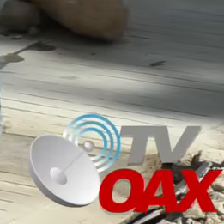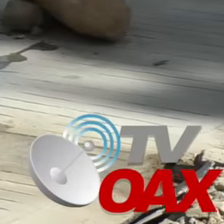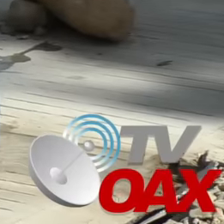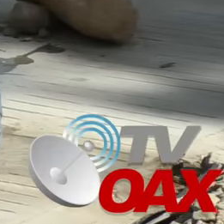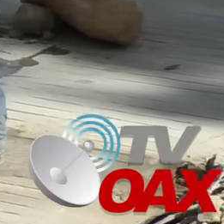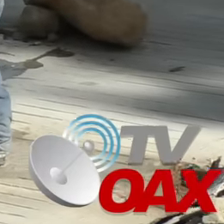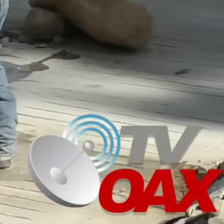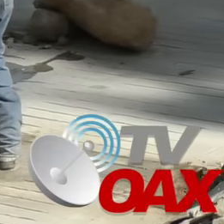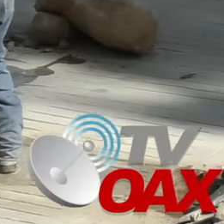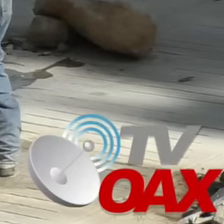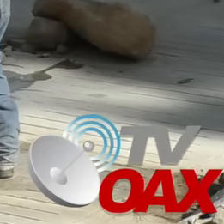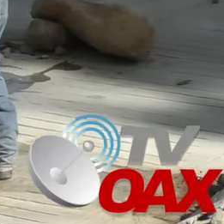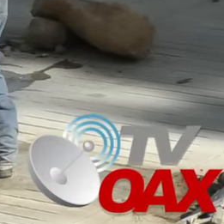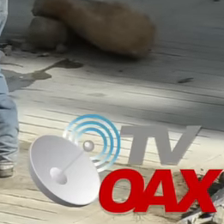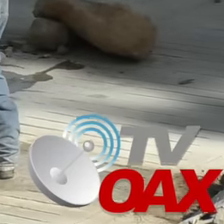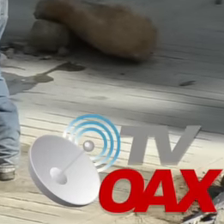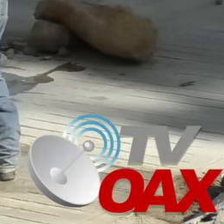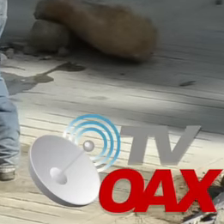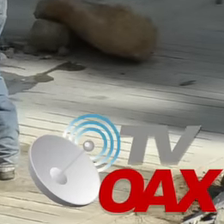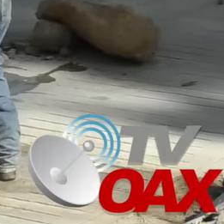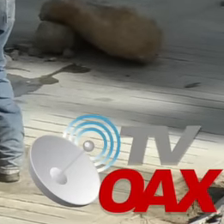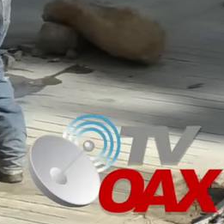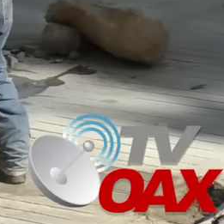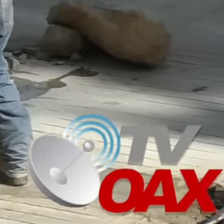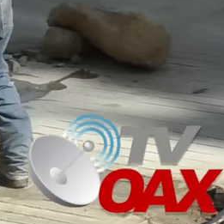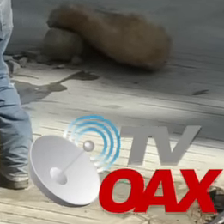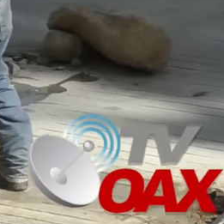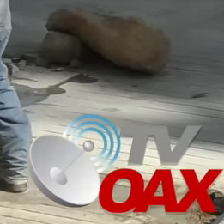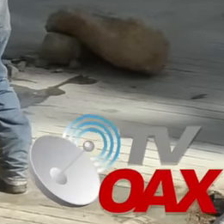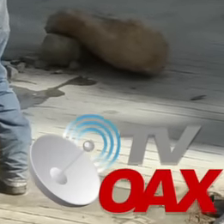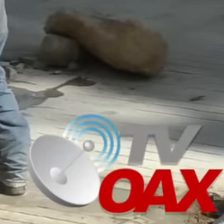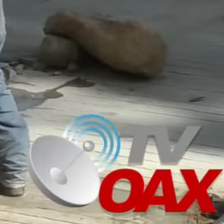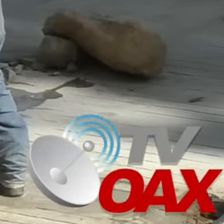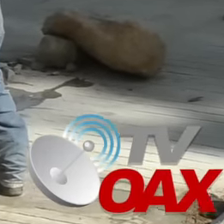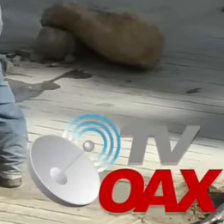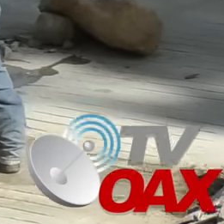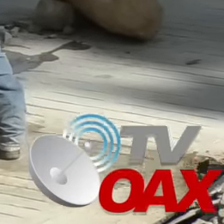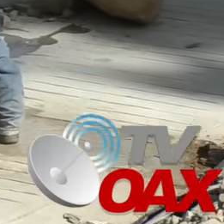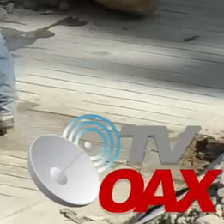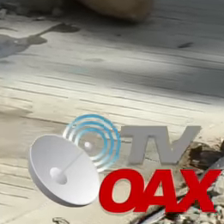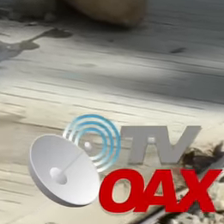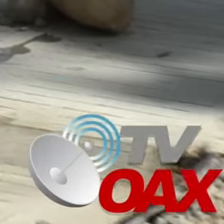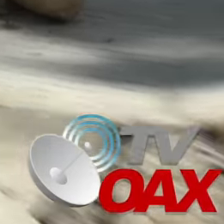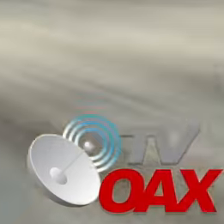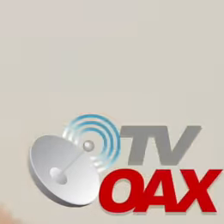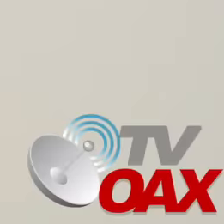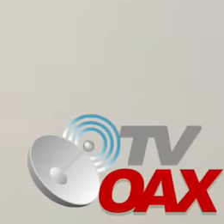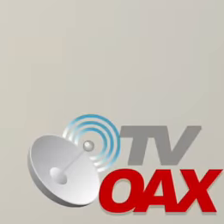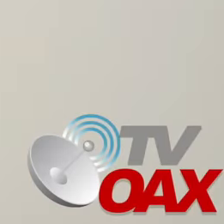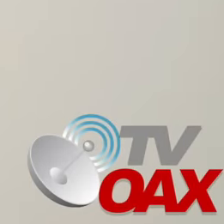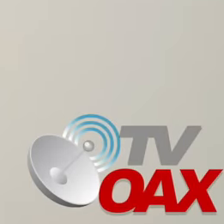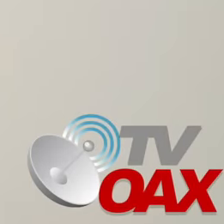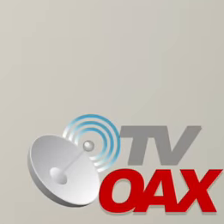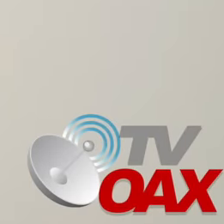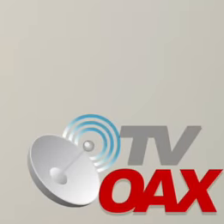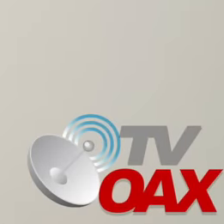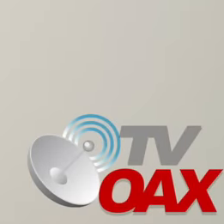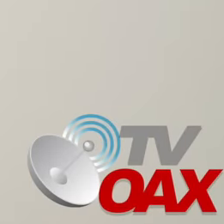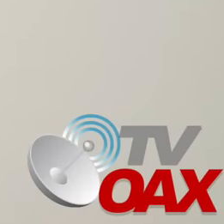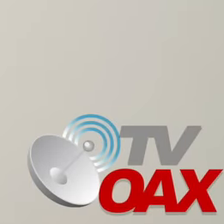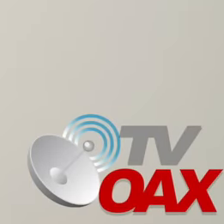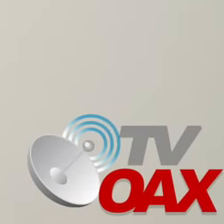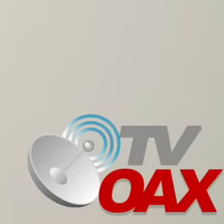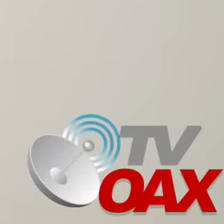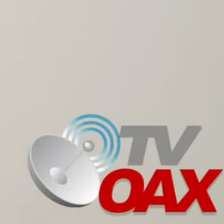y piedra. Los trabajos los realizan los mismos habitantes de las comunidades rurales y son ellos mismos también